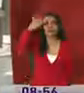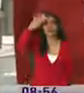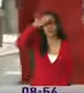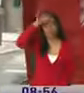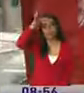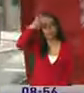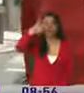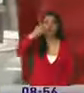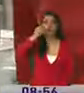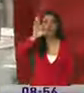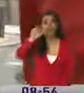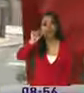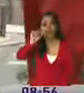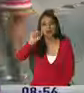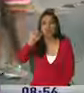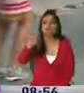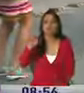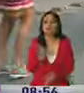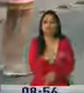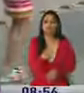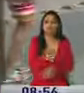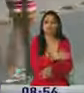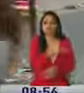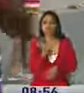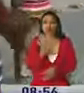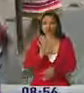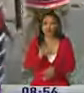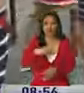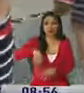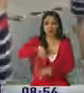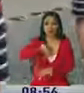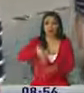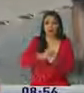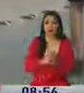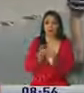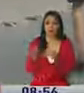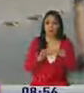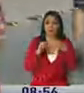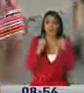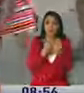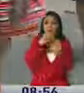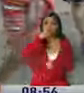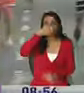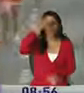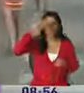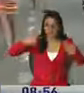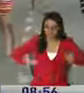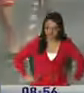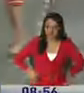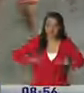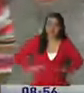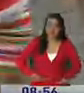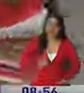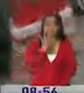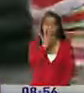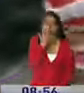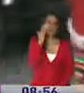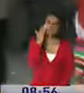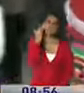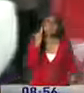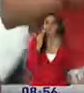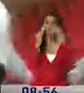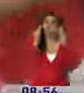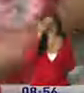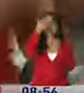Mira, que en este caso es la bomba. El grupo de Santo Domingo de los Sáchilas desfiló con su tradicional vestimenta y colores en el rostro. Lo que menos